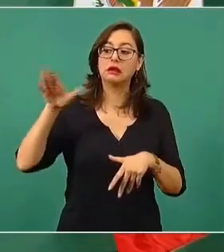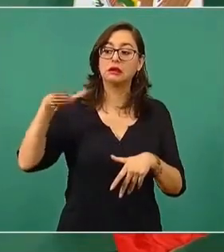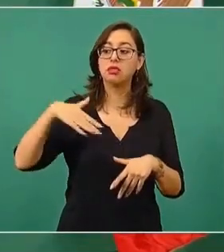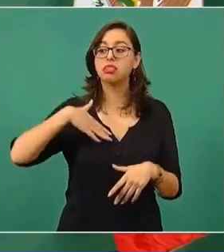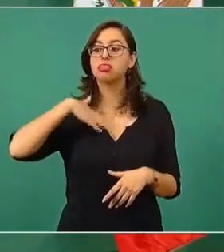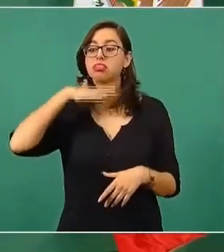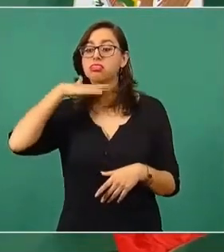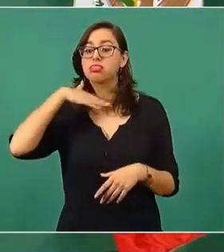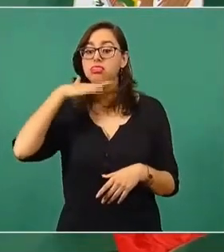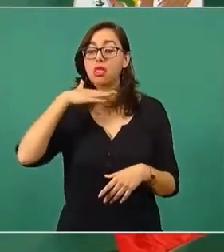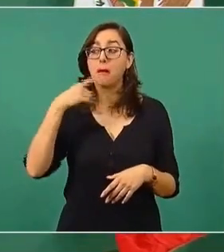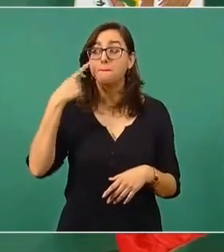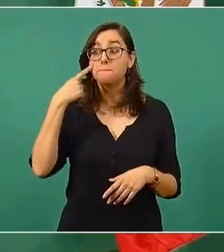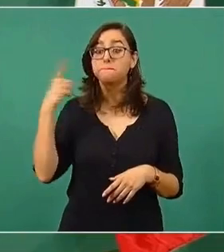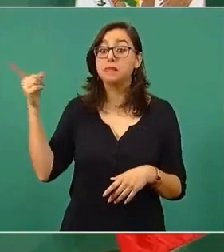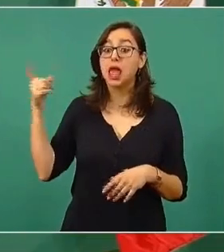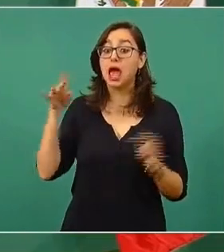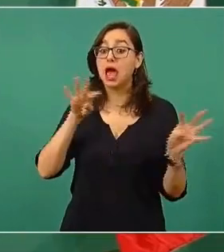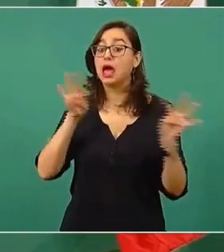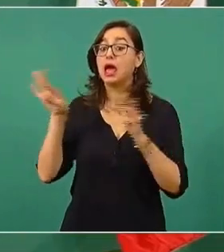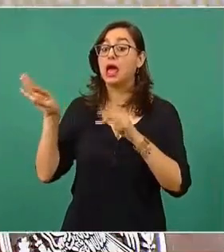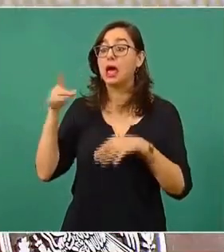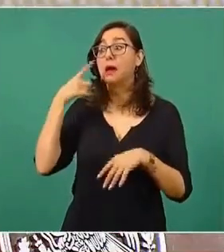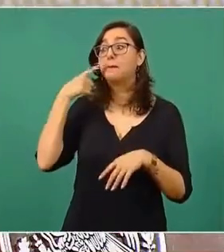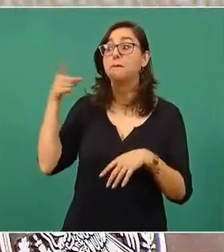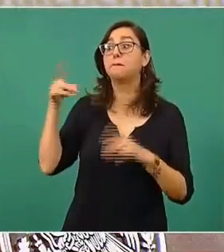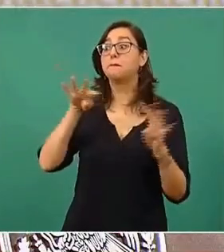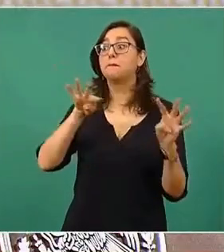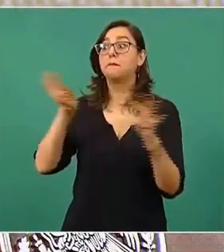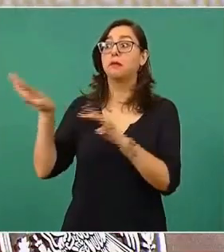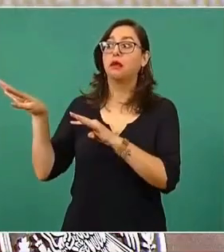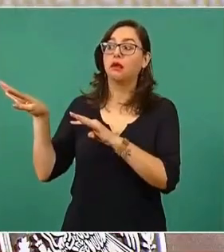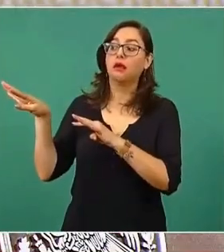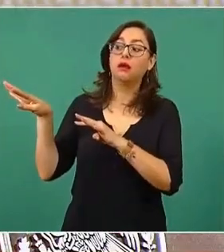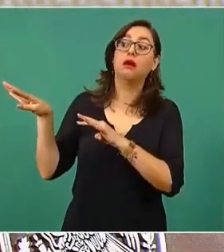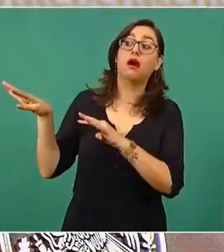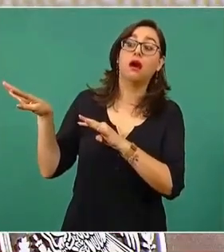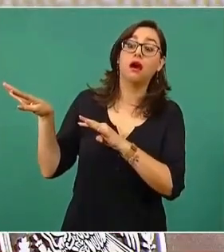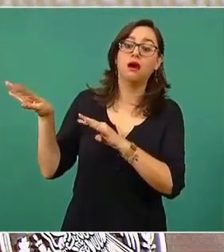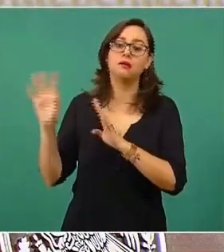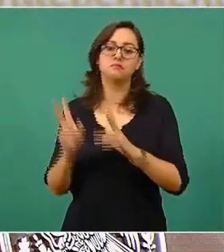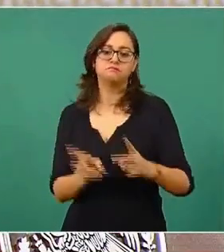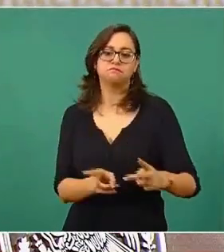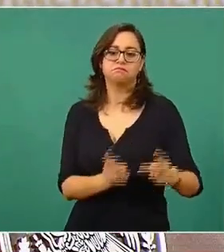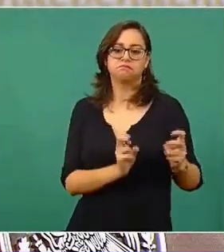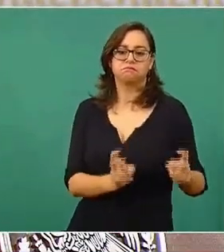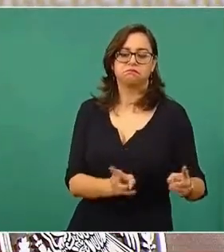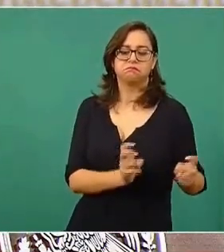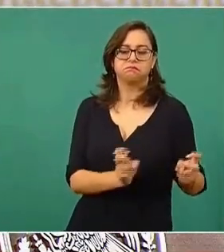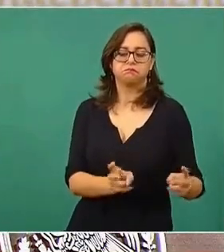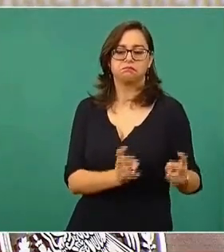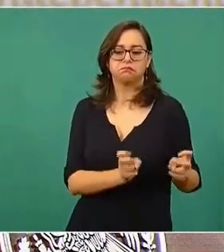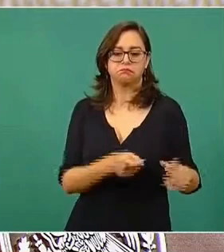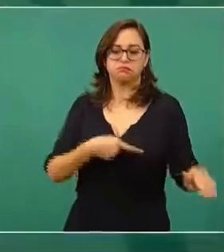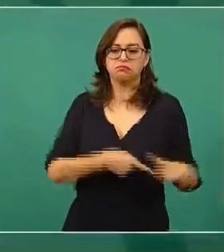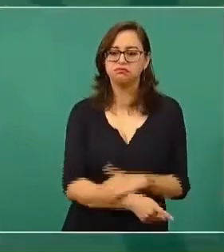y nos mantuvieran entretenidos.